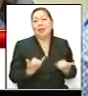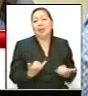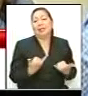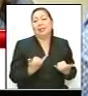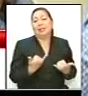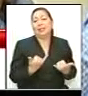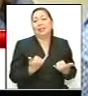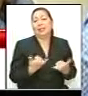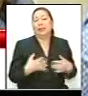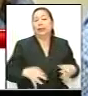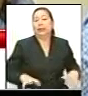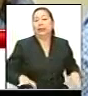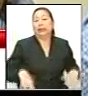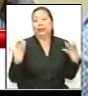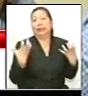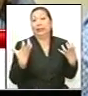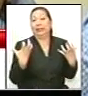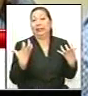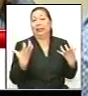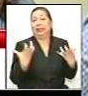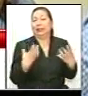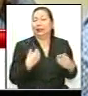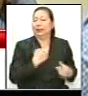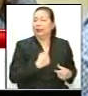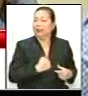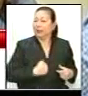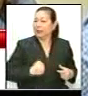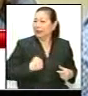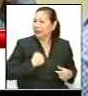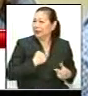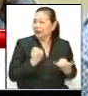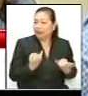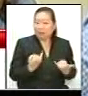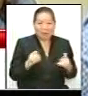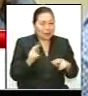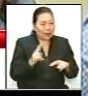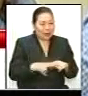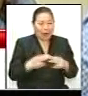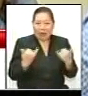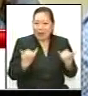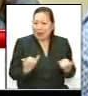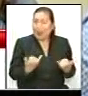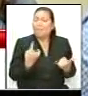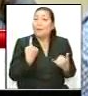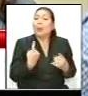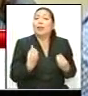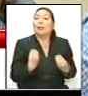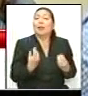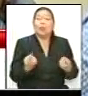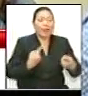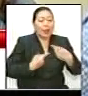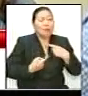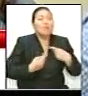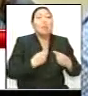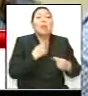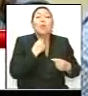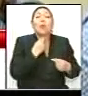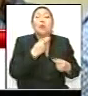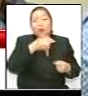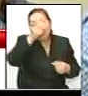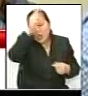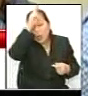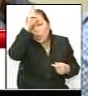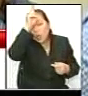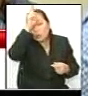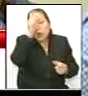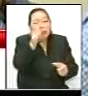que enerva, eso es lo que indigna. Por eso estamos sentados acá y por eso traemos la voz también del Cusco